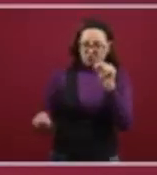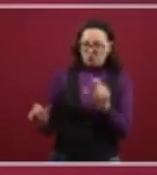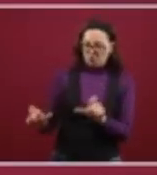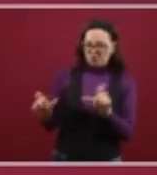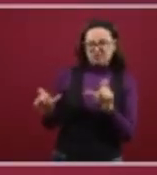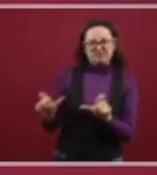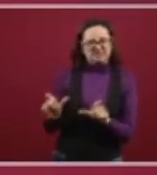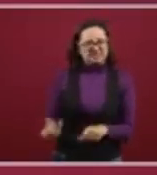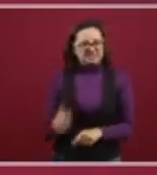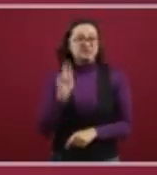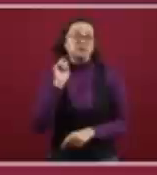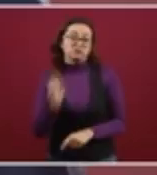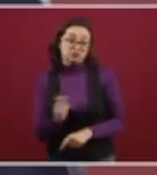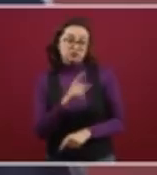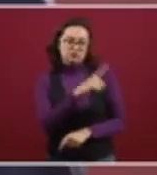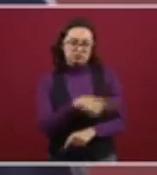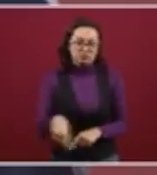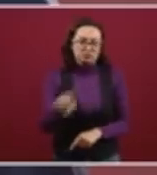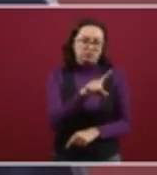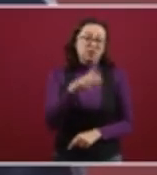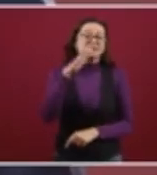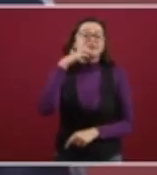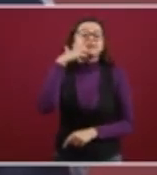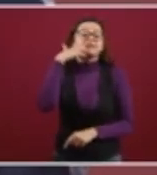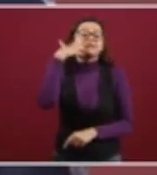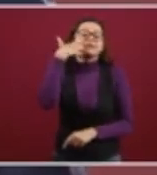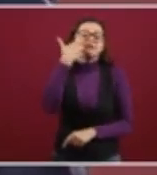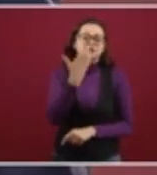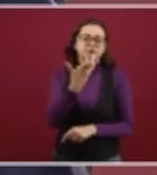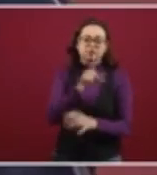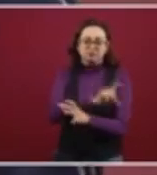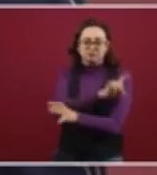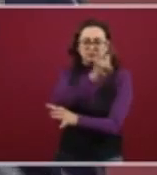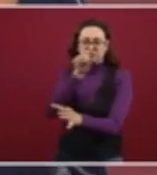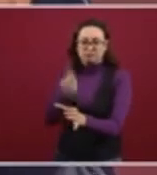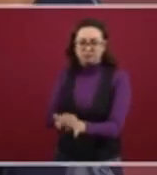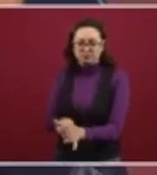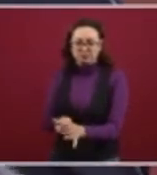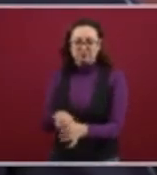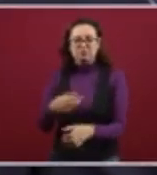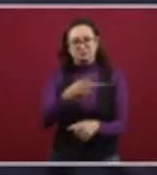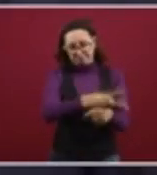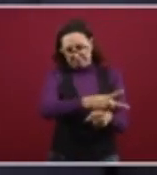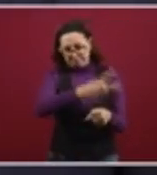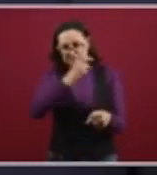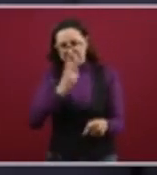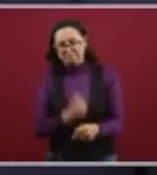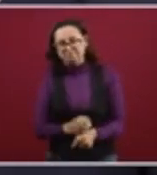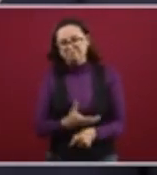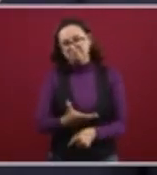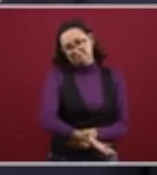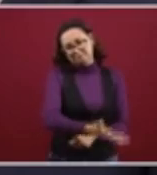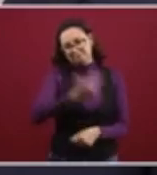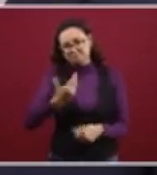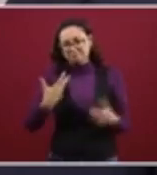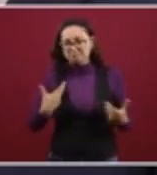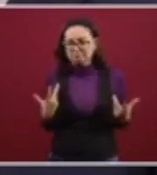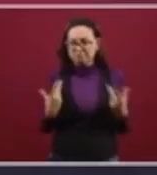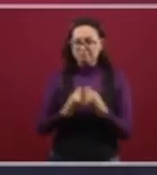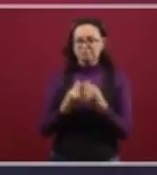sobre el funcionamiento de la Guardia Nacional para invitarlos a